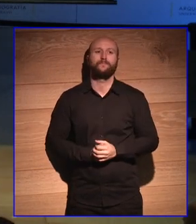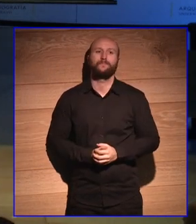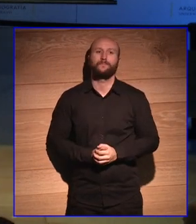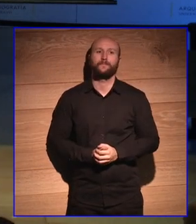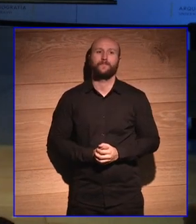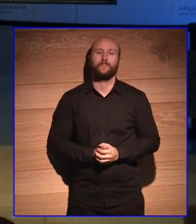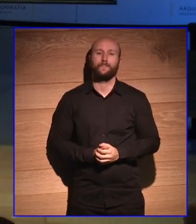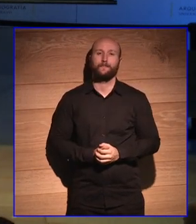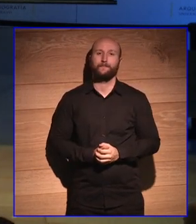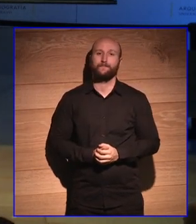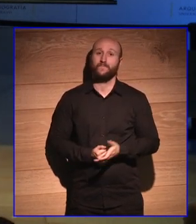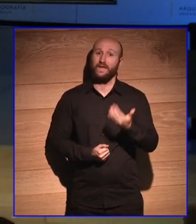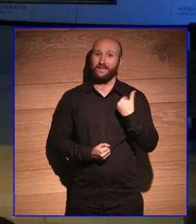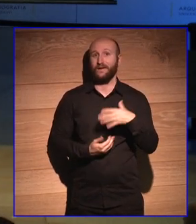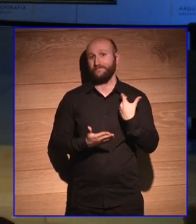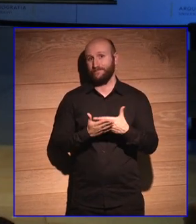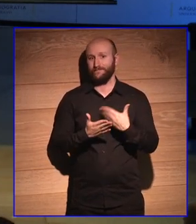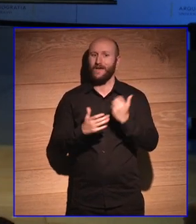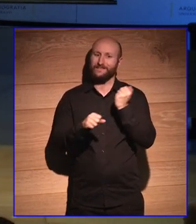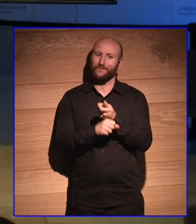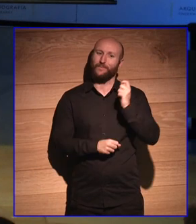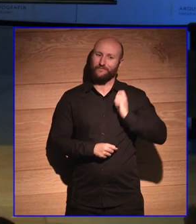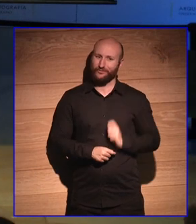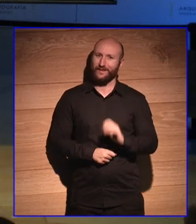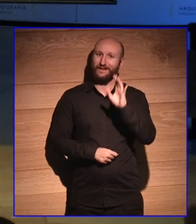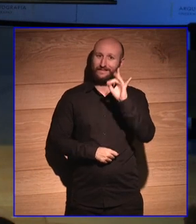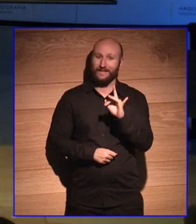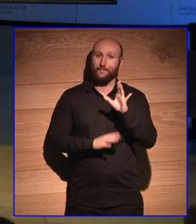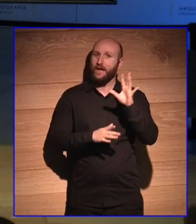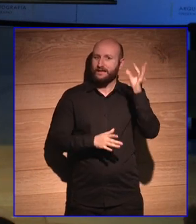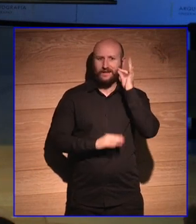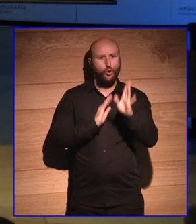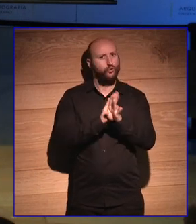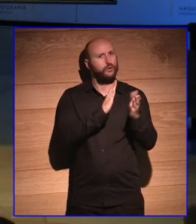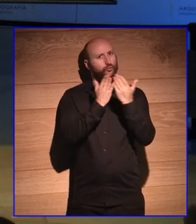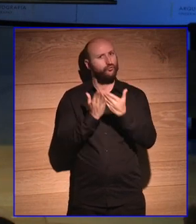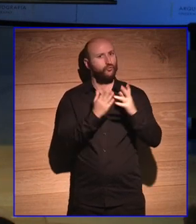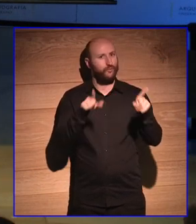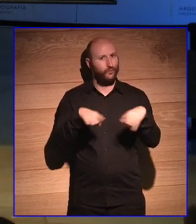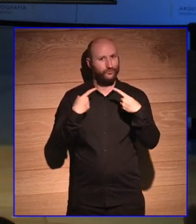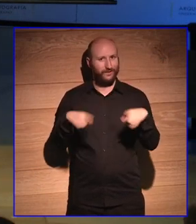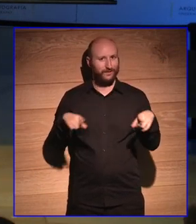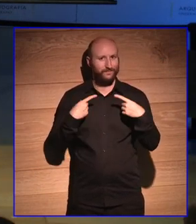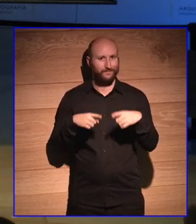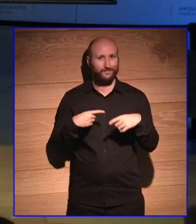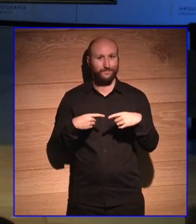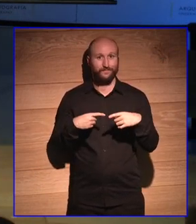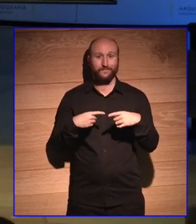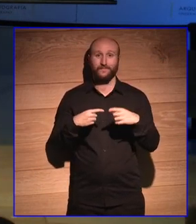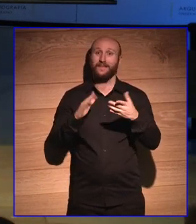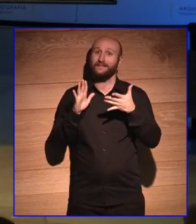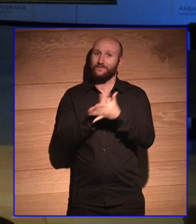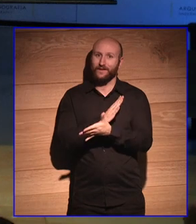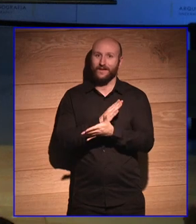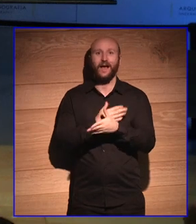pese a tener garantizada una salida profesional de pablos continuó con sus estudios musicales lo que prueba su afición e interés en